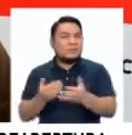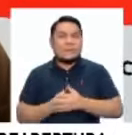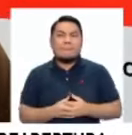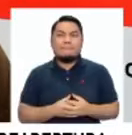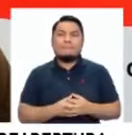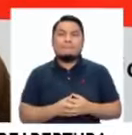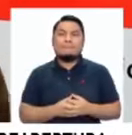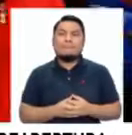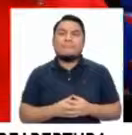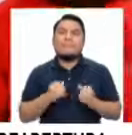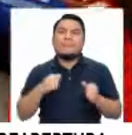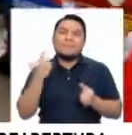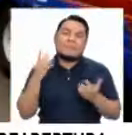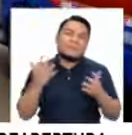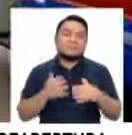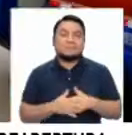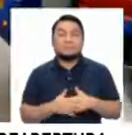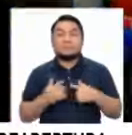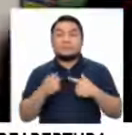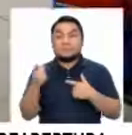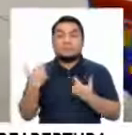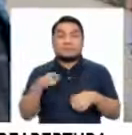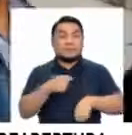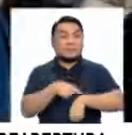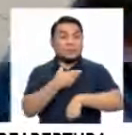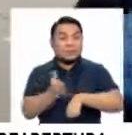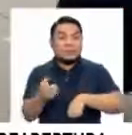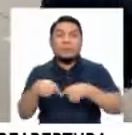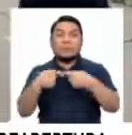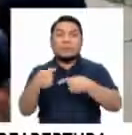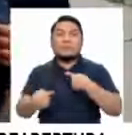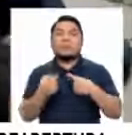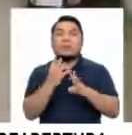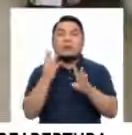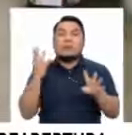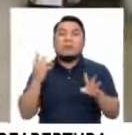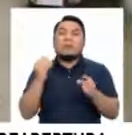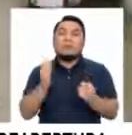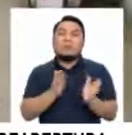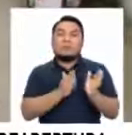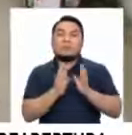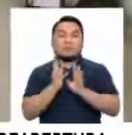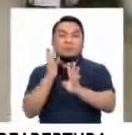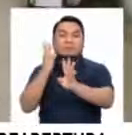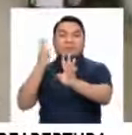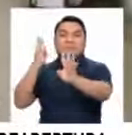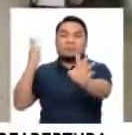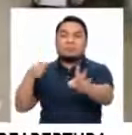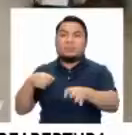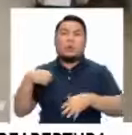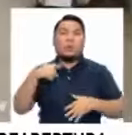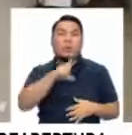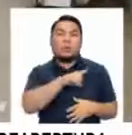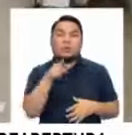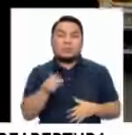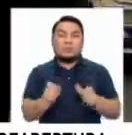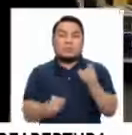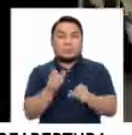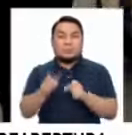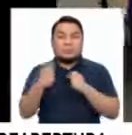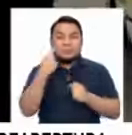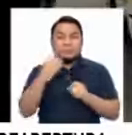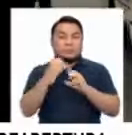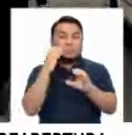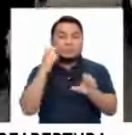las galerías se pueden abrir? Sí, más o menos. Con el paso de las horas, el desorden se acentuaba en esta zona de Los Olivos. Los pasajeros del